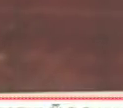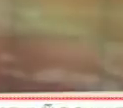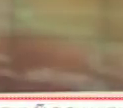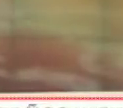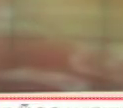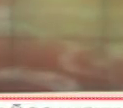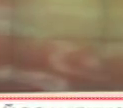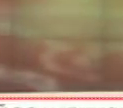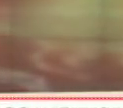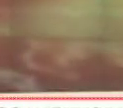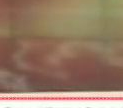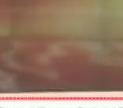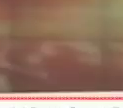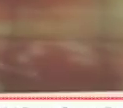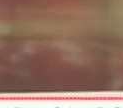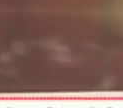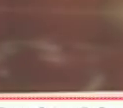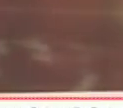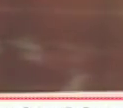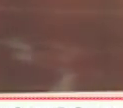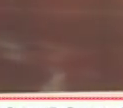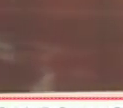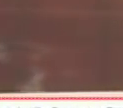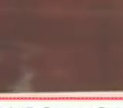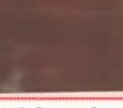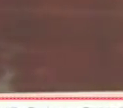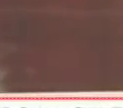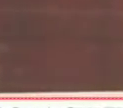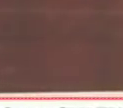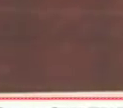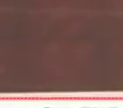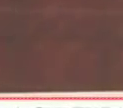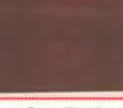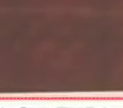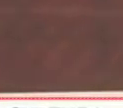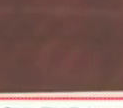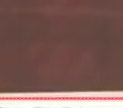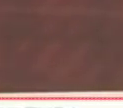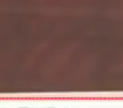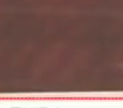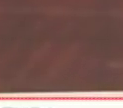nuestra compañera Graya Casella. Adelante, Graya, te escuchamos.